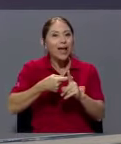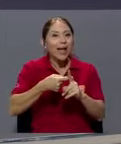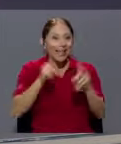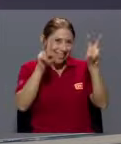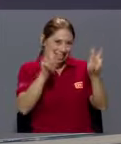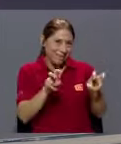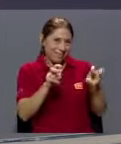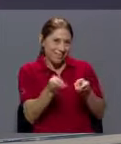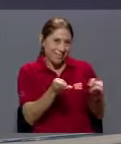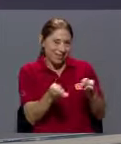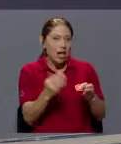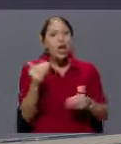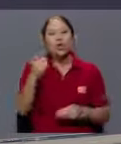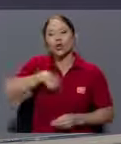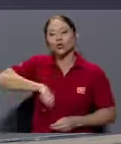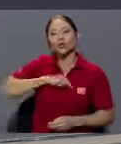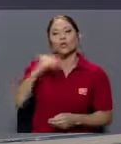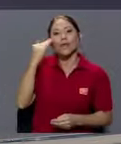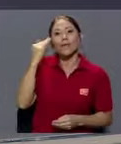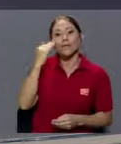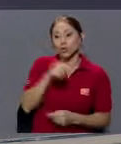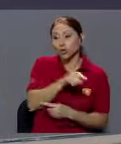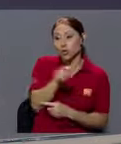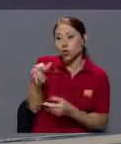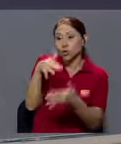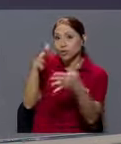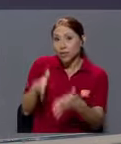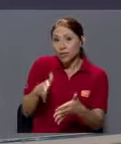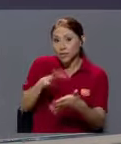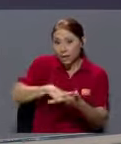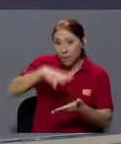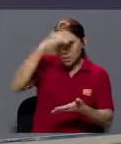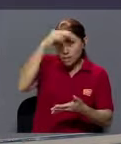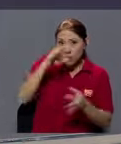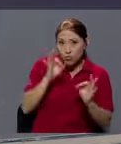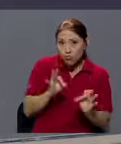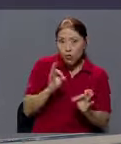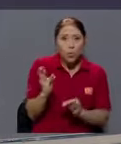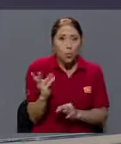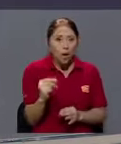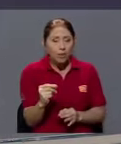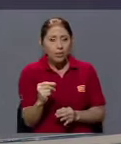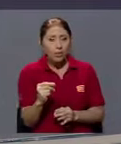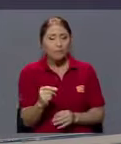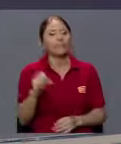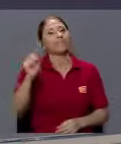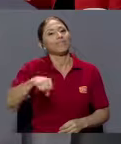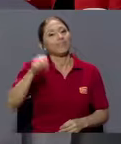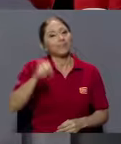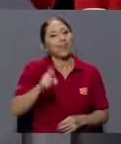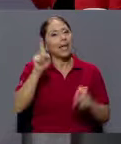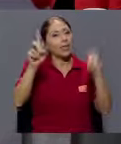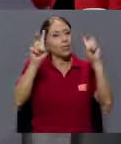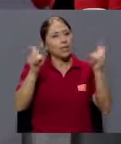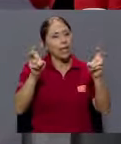o no los estudiantes aprendiendo en este sistema educativo. Ahora, efectivamente hay un